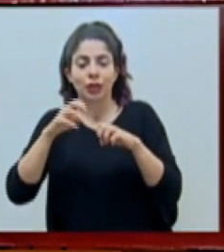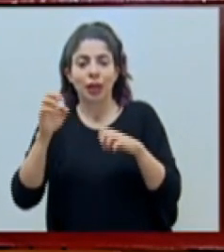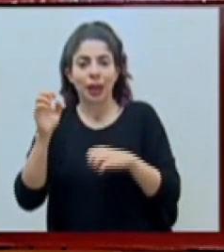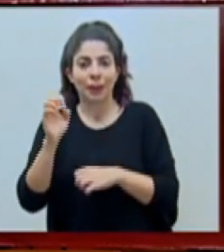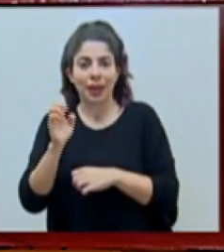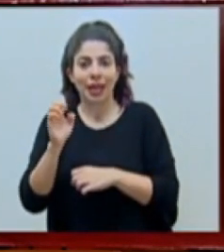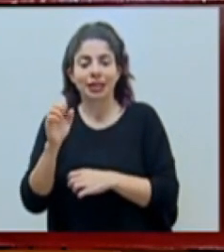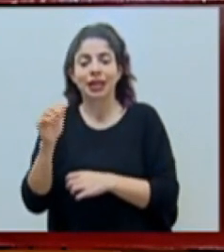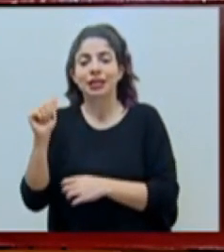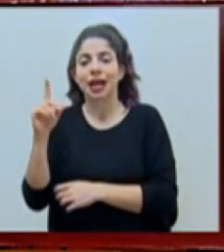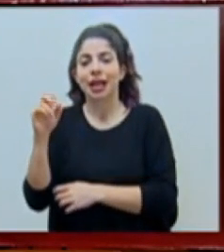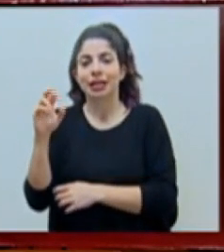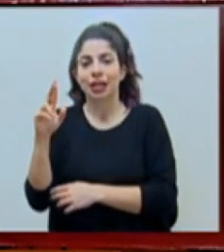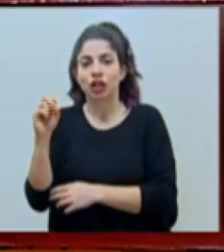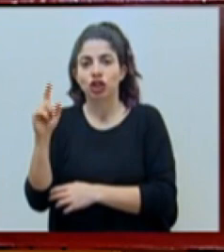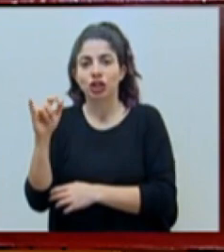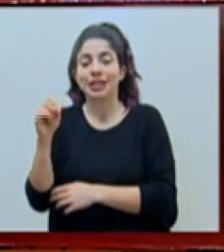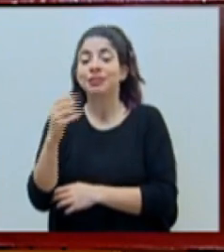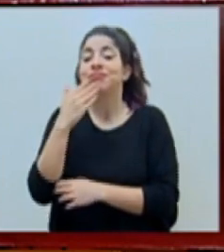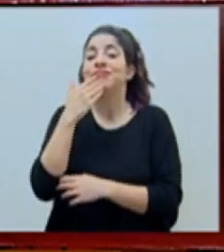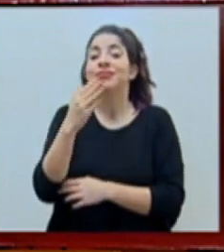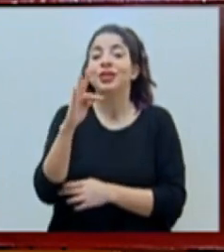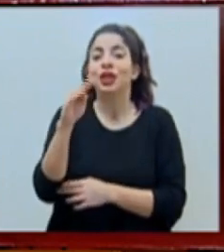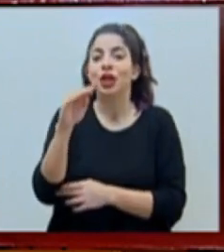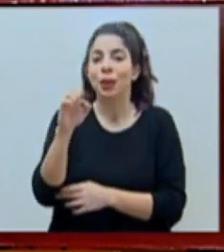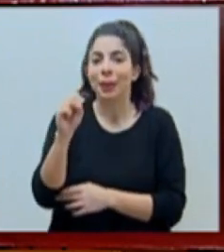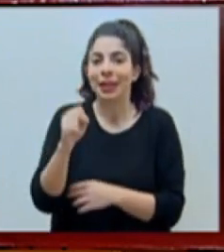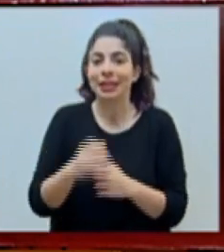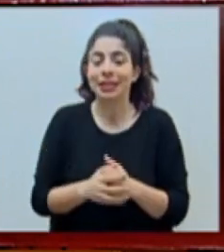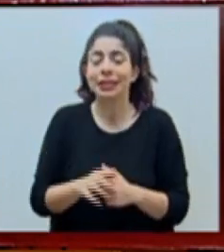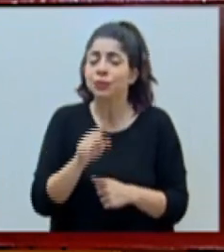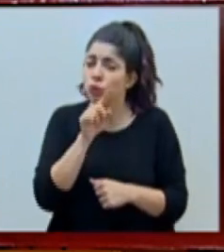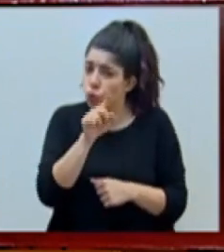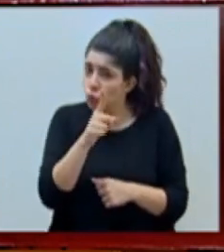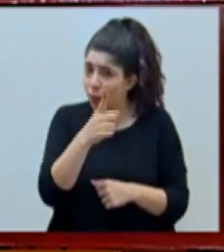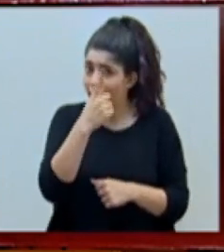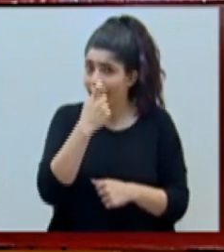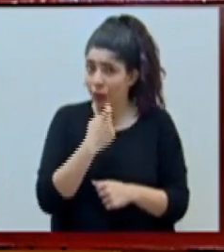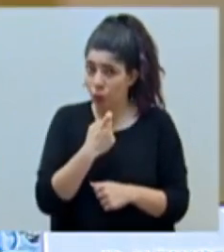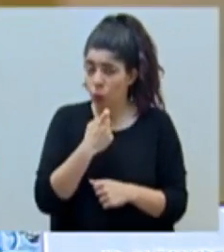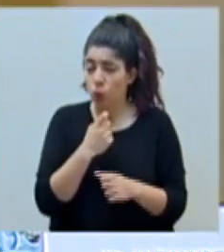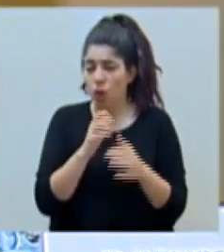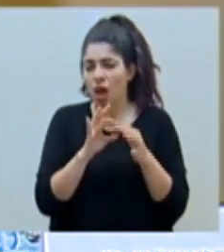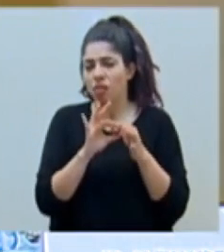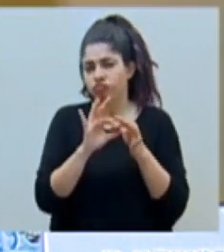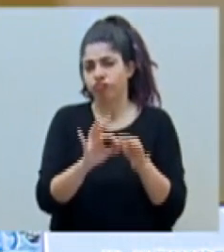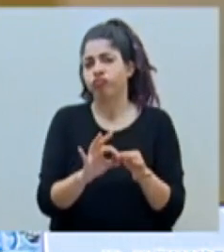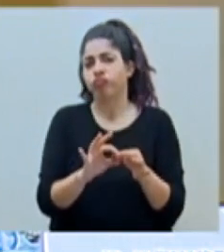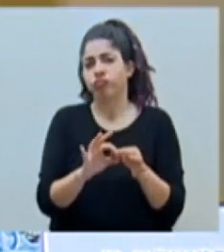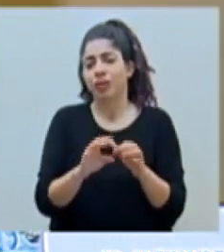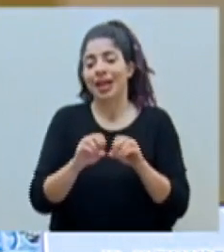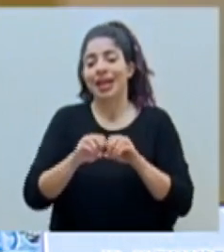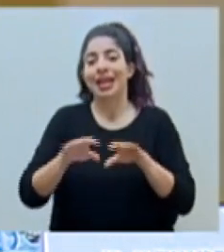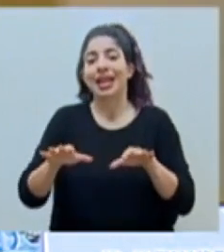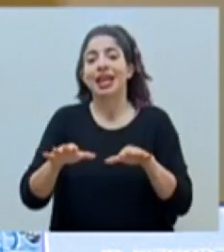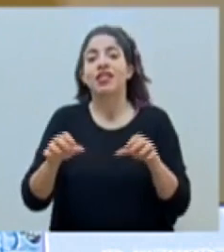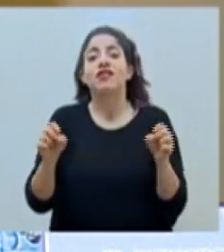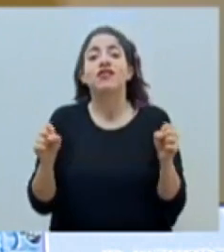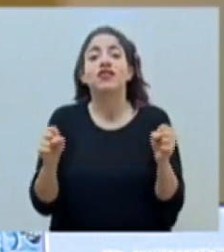Alexander Solís. Muchas gracias, Tomás. Su pregunta está vinculada a la red de